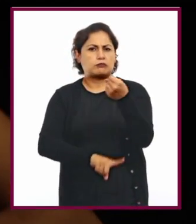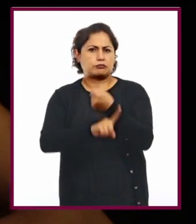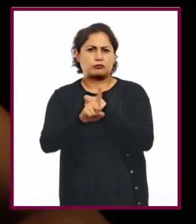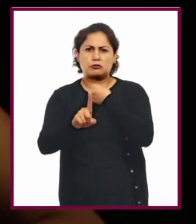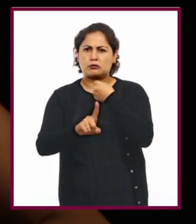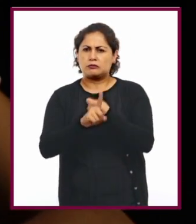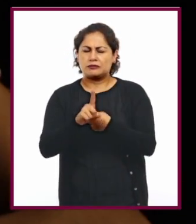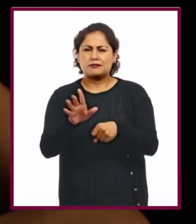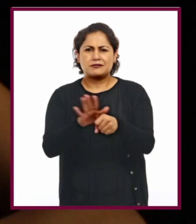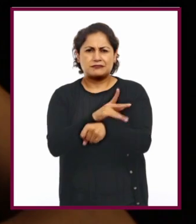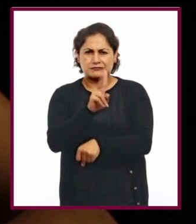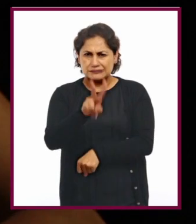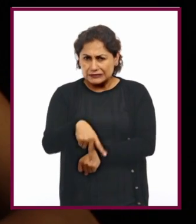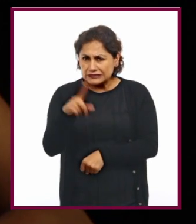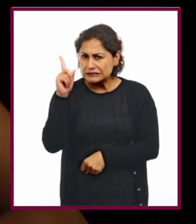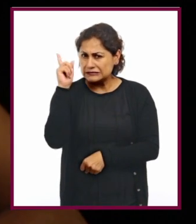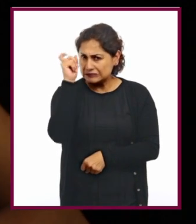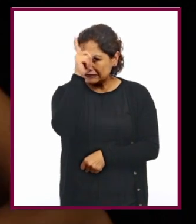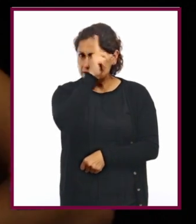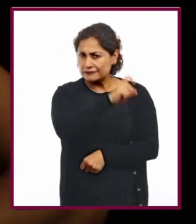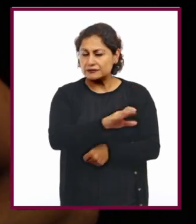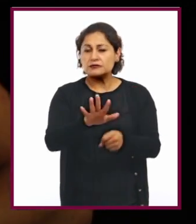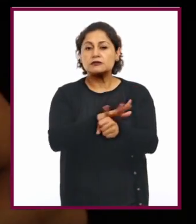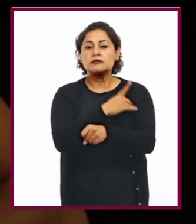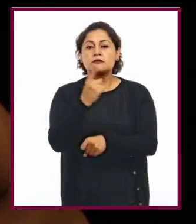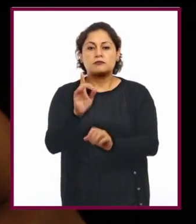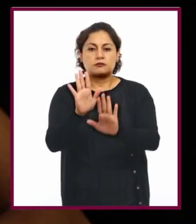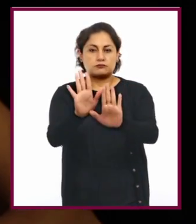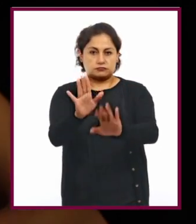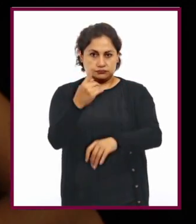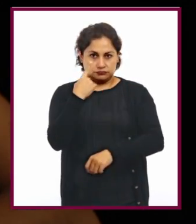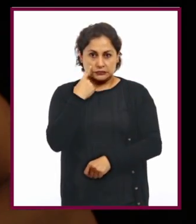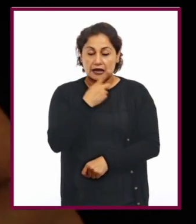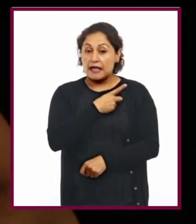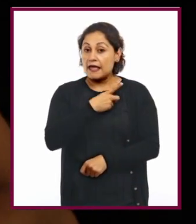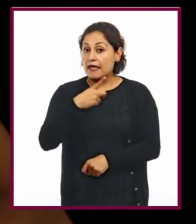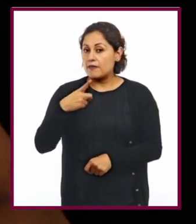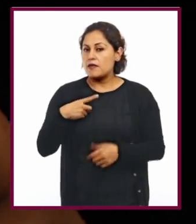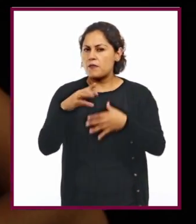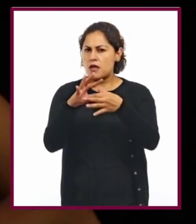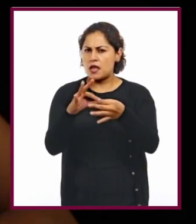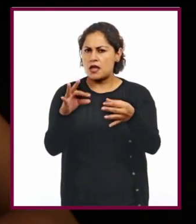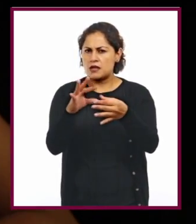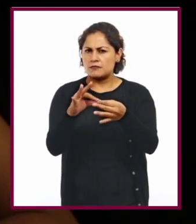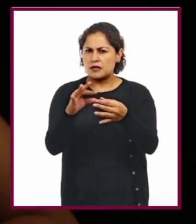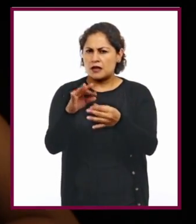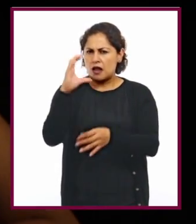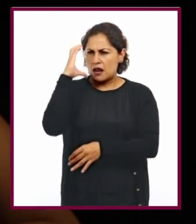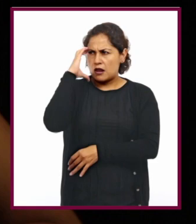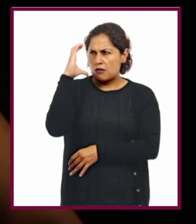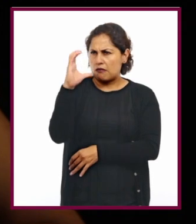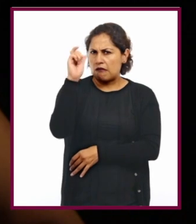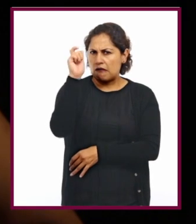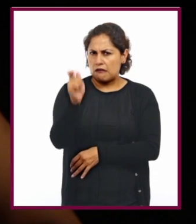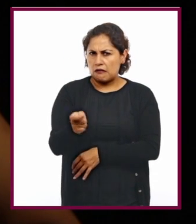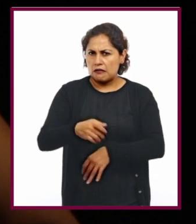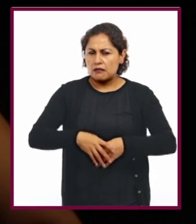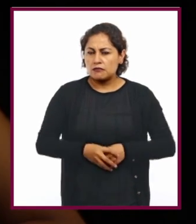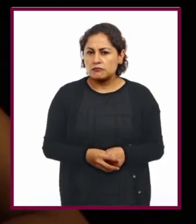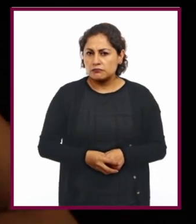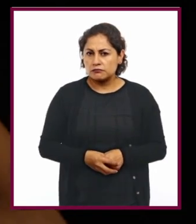11 varas. O sea, algo súper difícil porque, en primer lugar, habría que empezar por decir a qué se refiere este